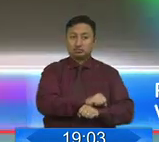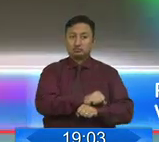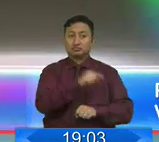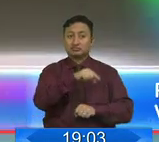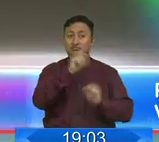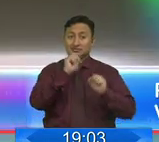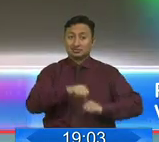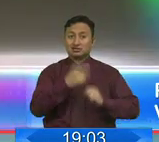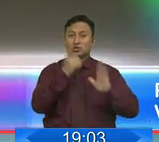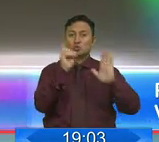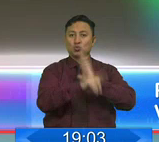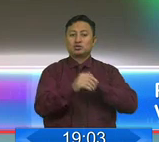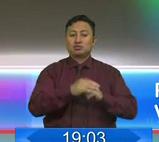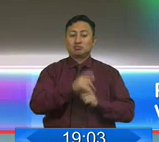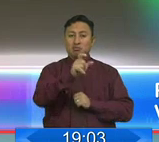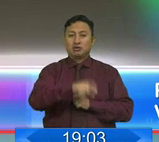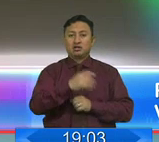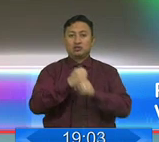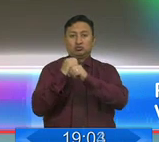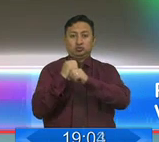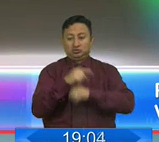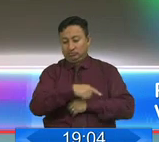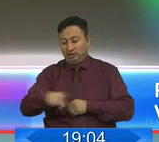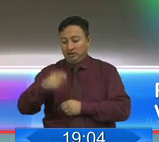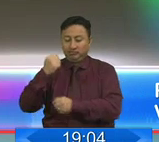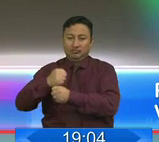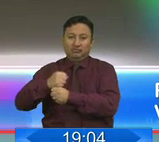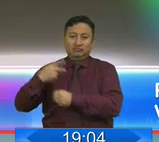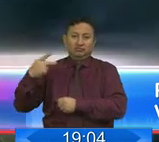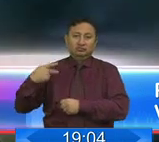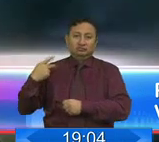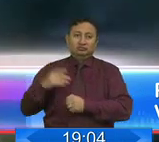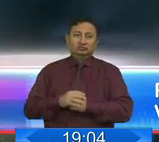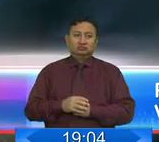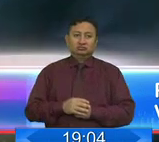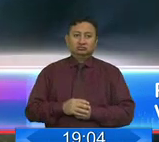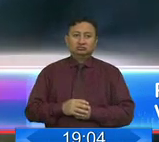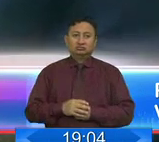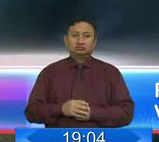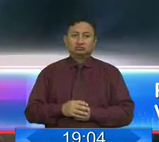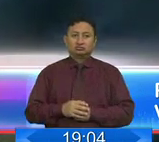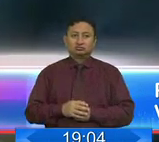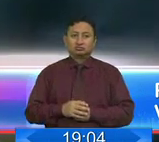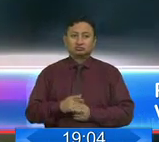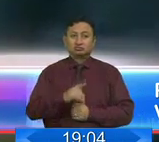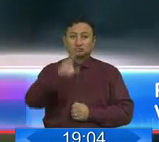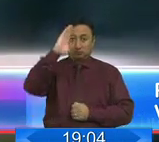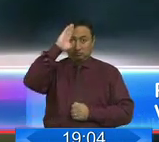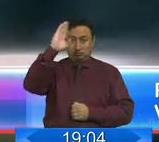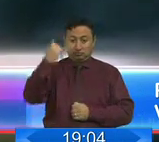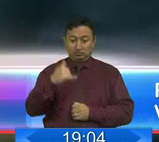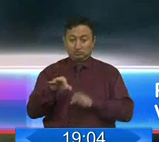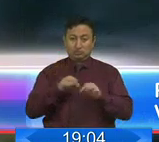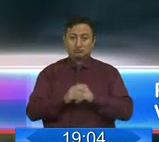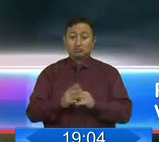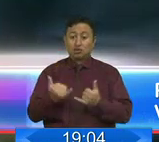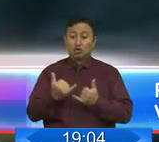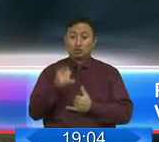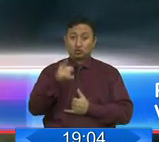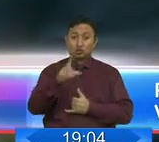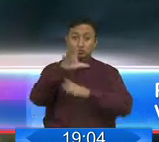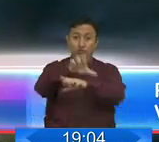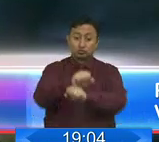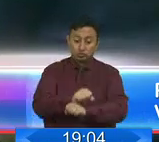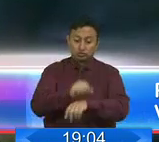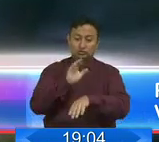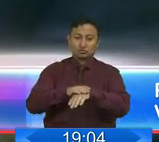delito de trata de personas con fines de explotación sexual. En este momento está siendo aprehendido por delito flagrante por un